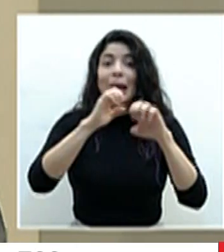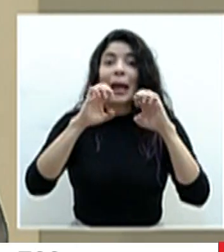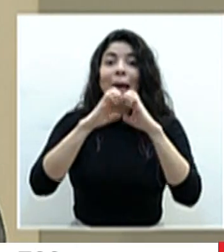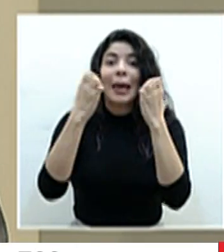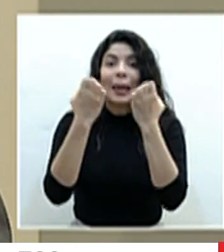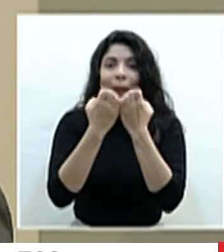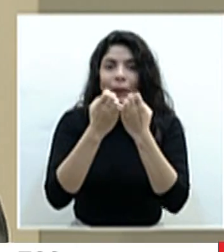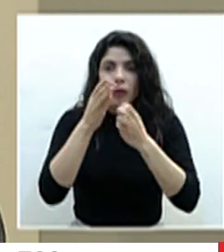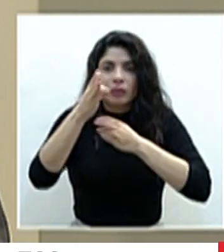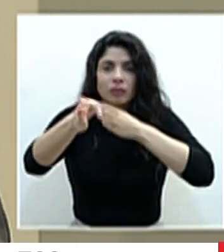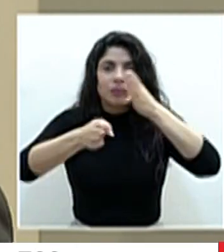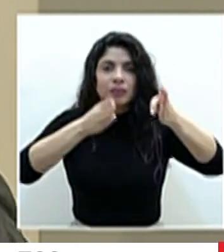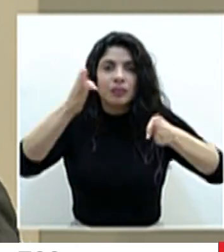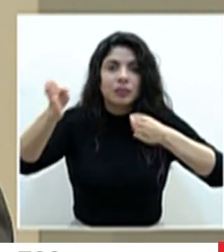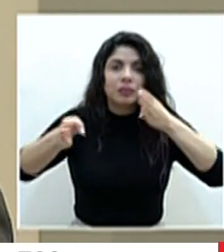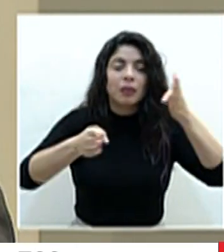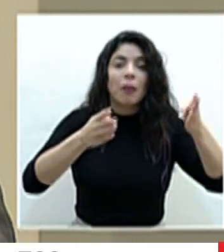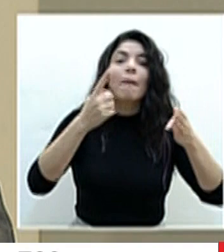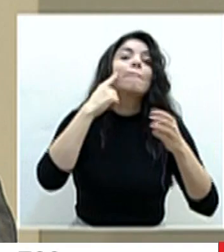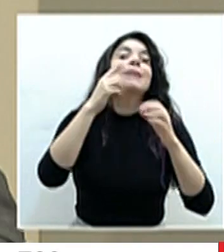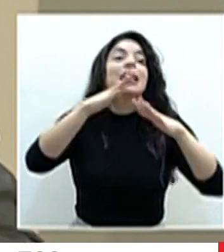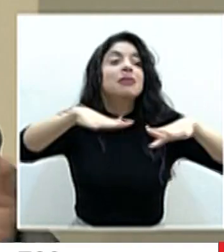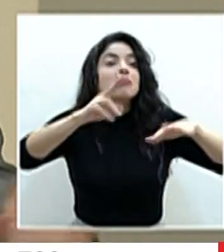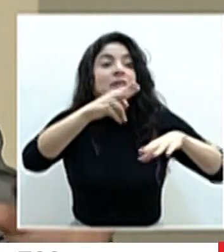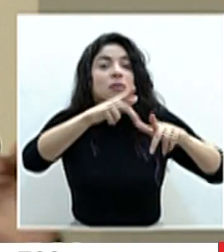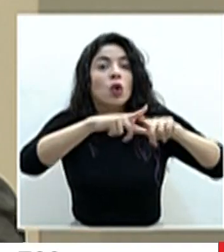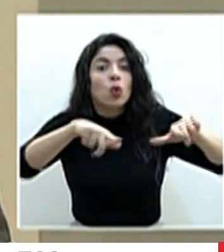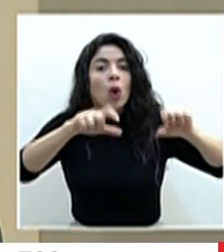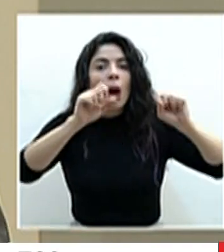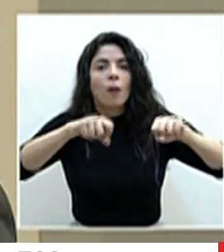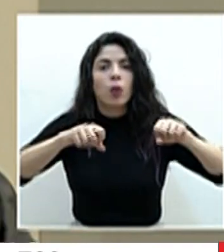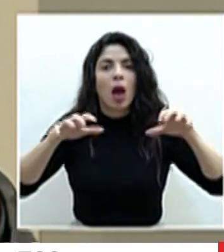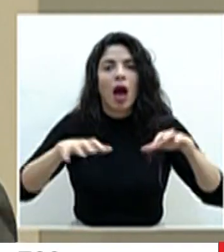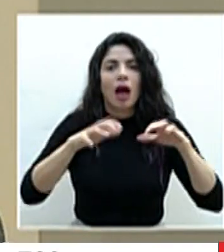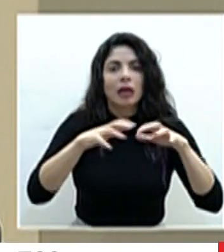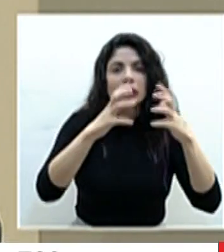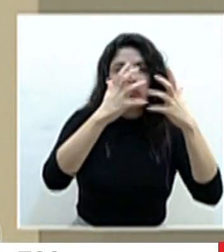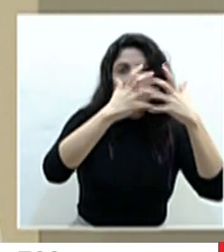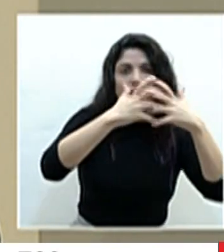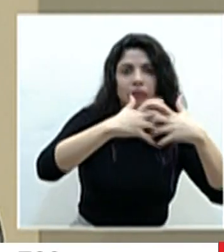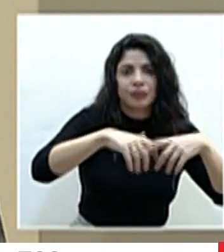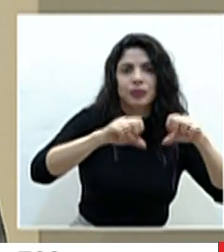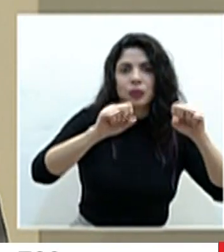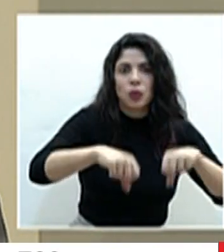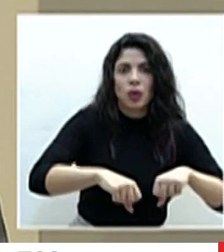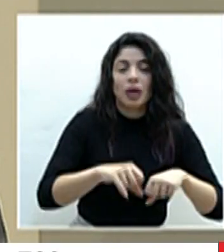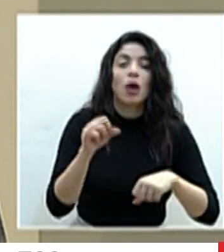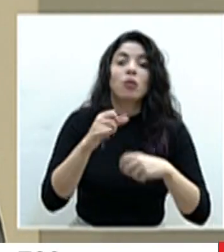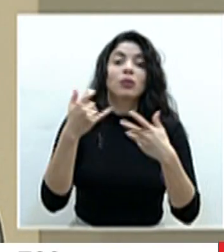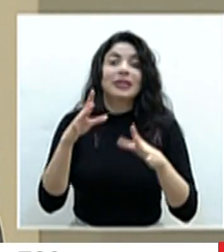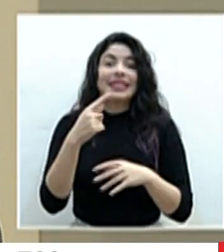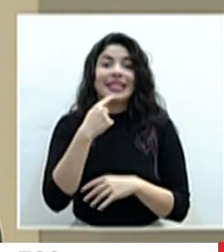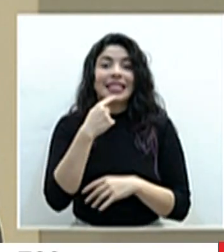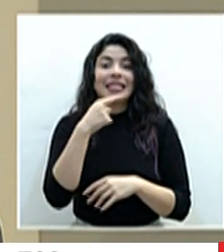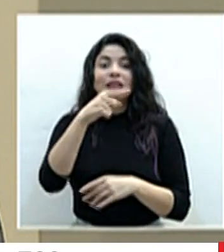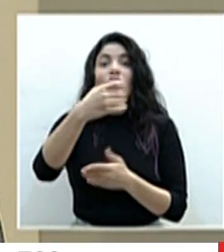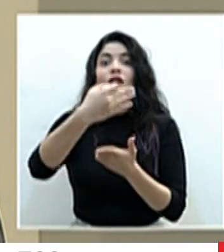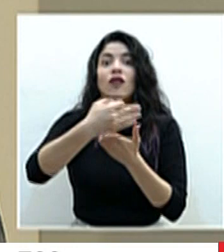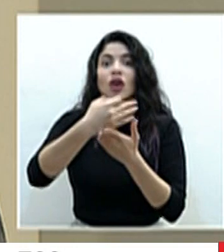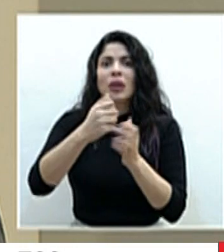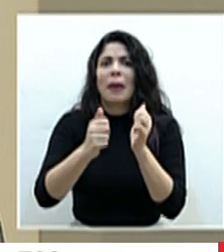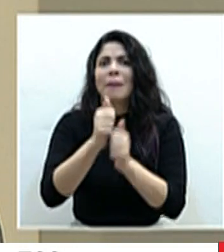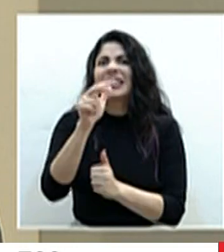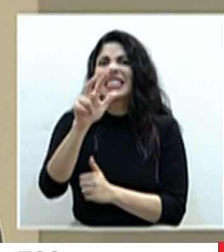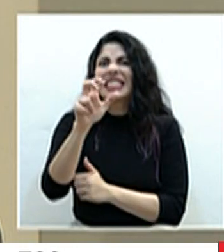terreno para que pueda articular desde el terreno esta serie de acciones. Como bien se ha mencionado, es una frontera de más de